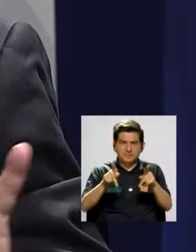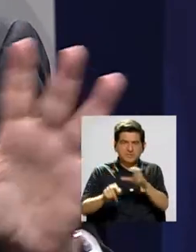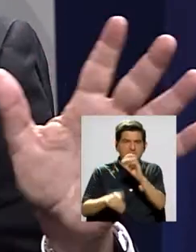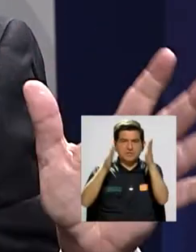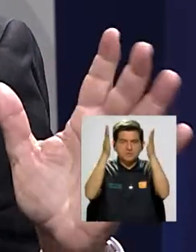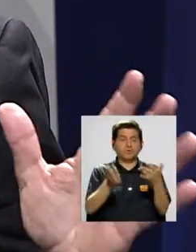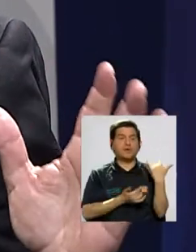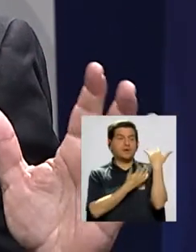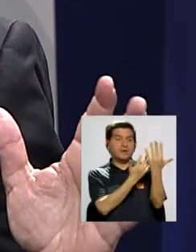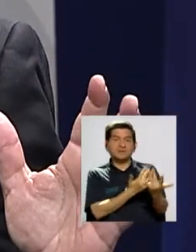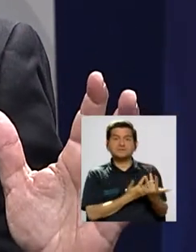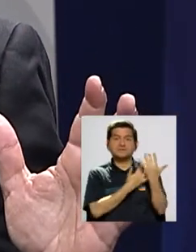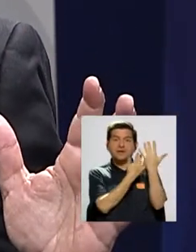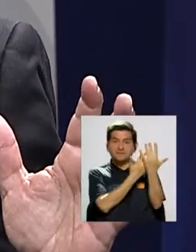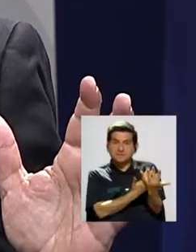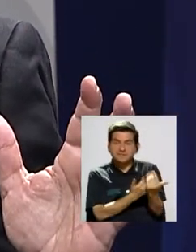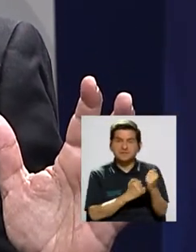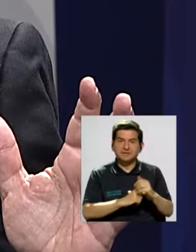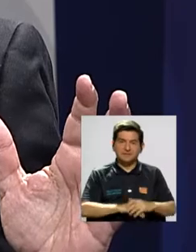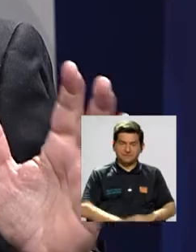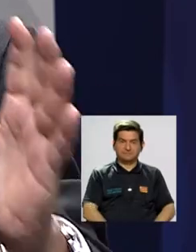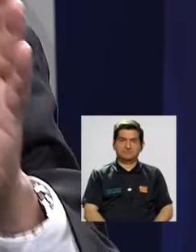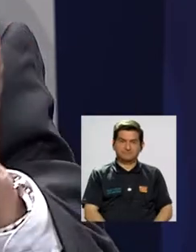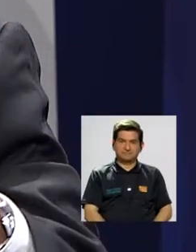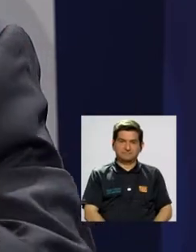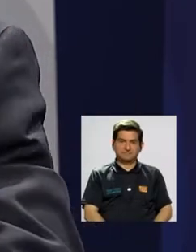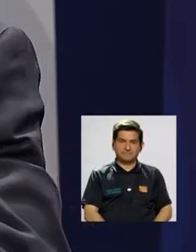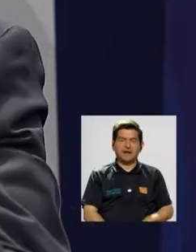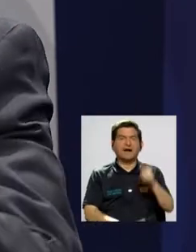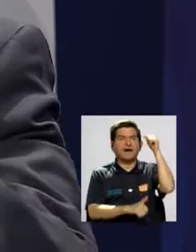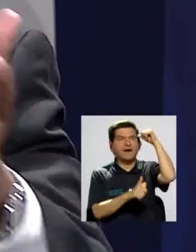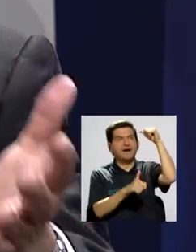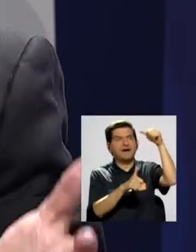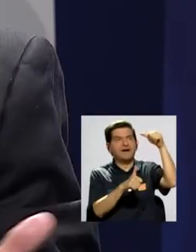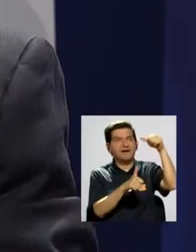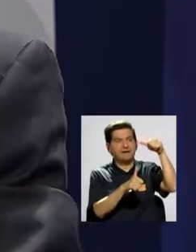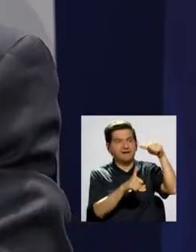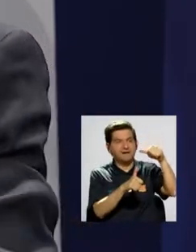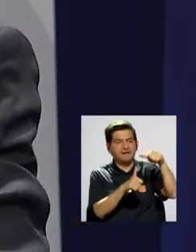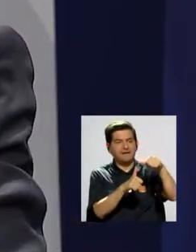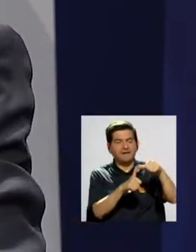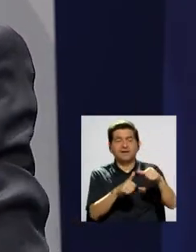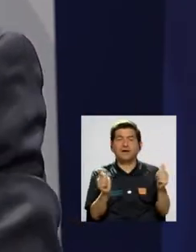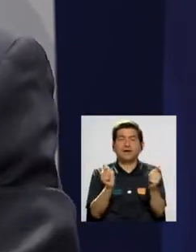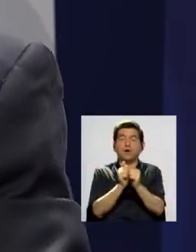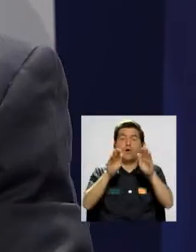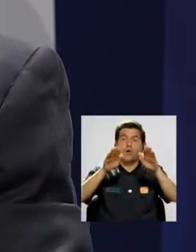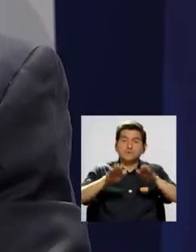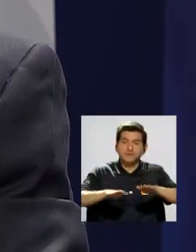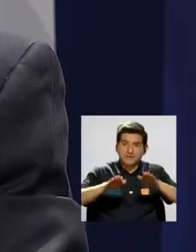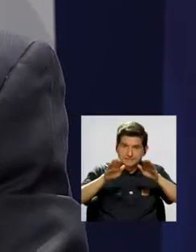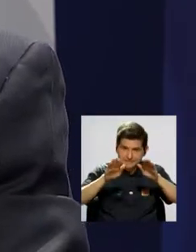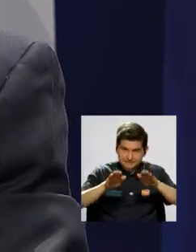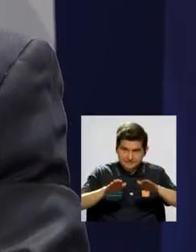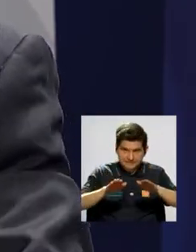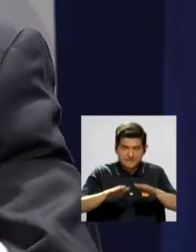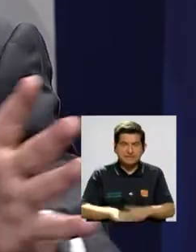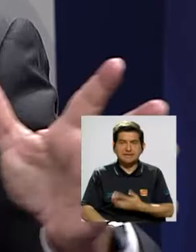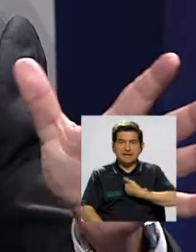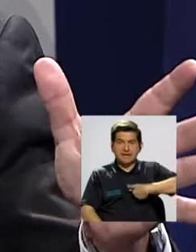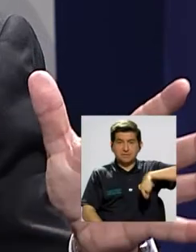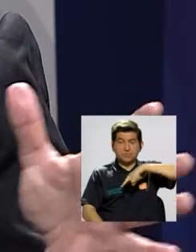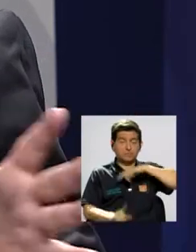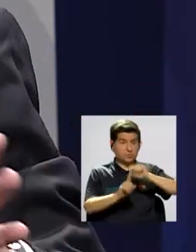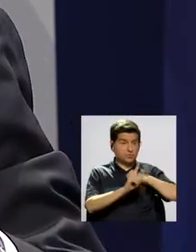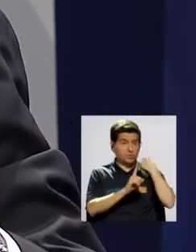razón están esperando, ¿verdad?, nos recuerda con tranquilidad y ecuanimidad que estamos ante